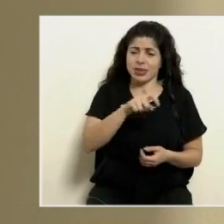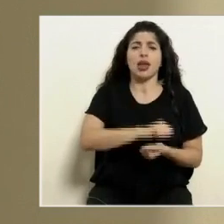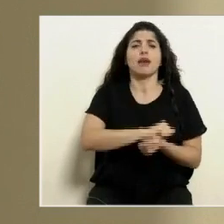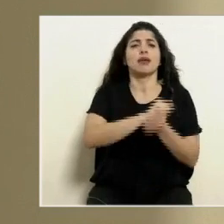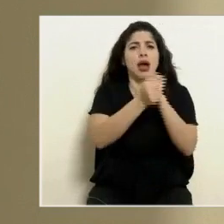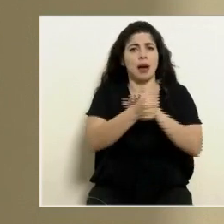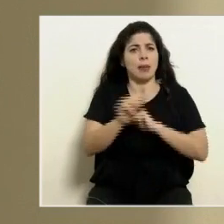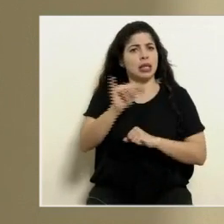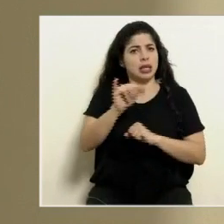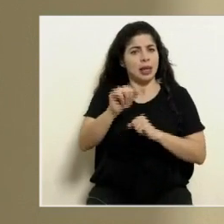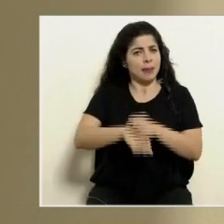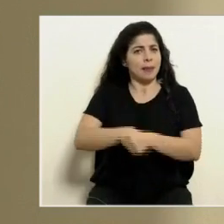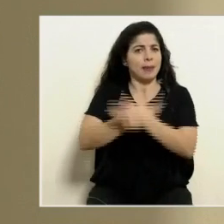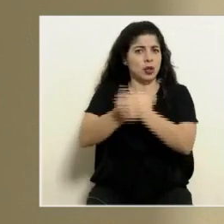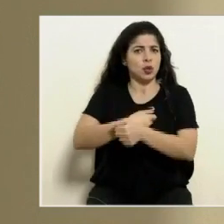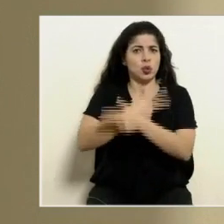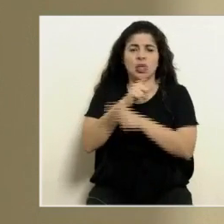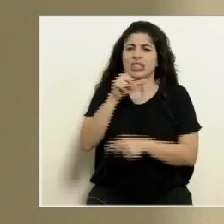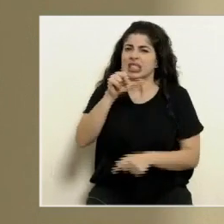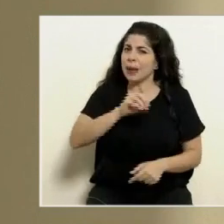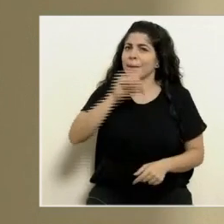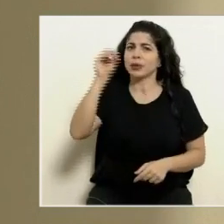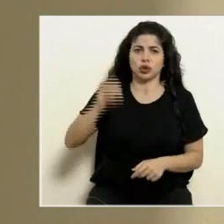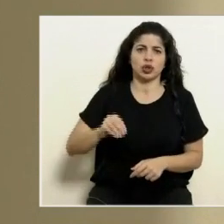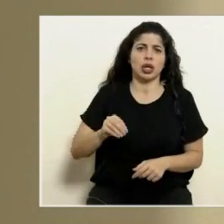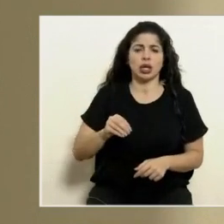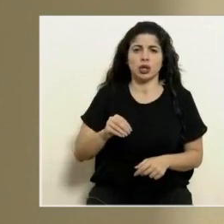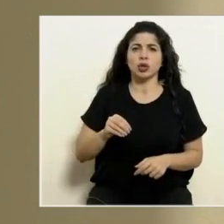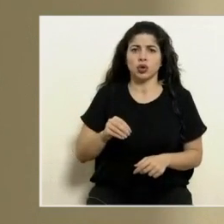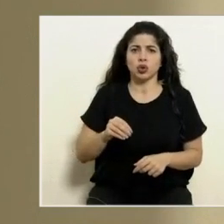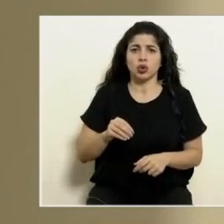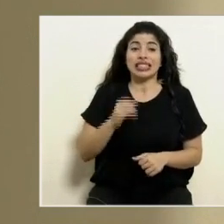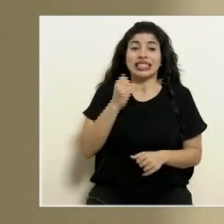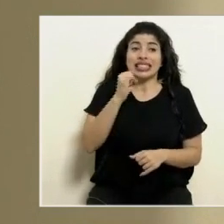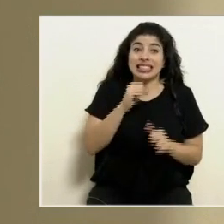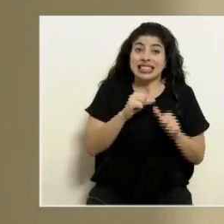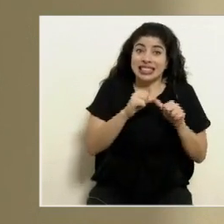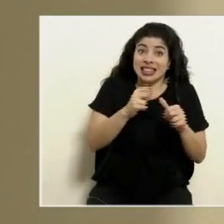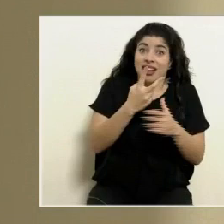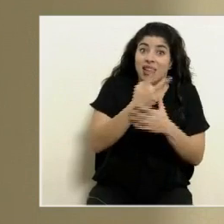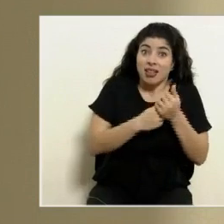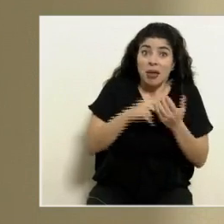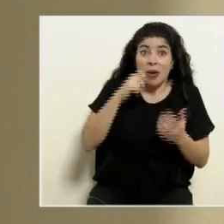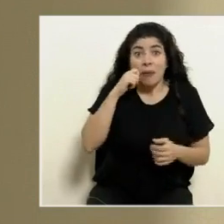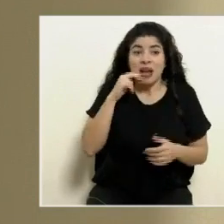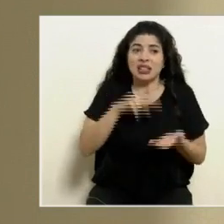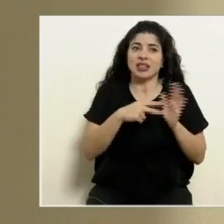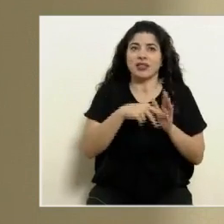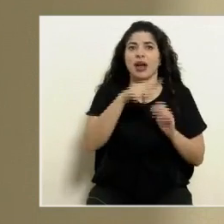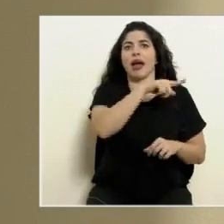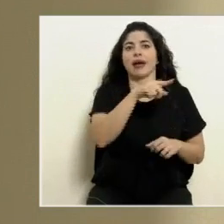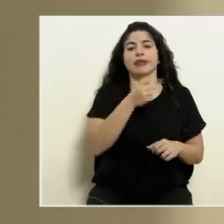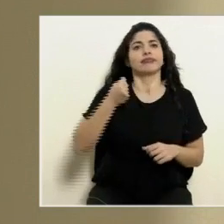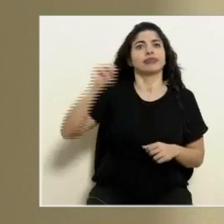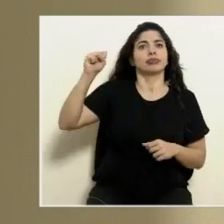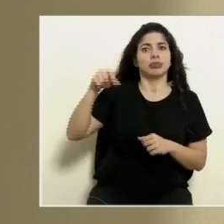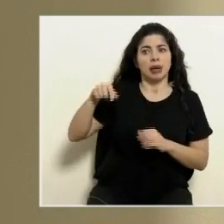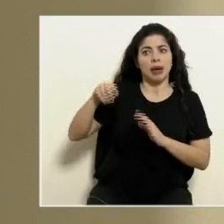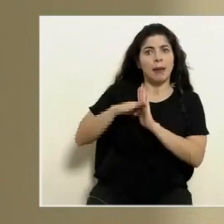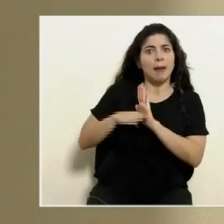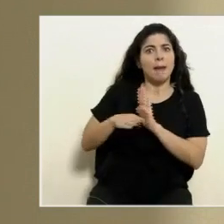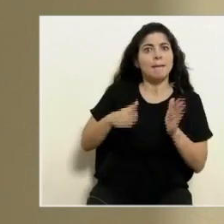la virtualidad 100%. O sea, si mantienen la dualidad, justamente se estarían saliendo de esta misión que tenemos de